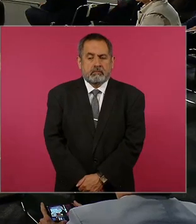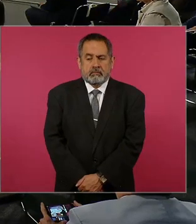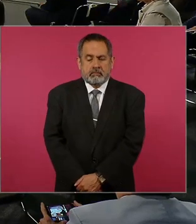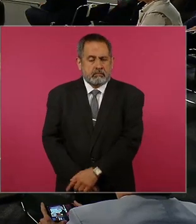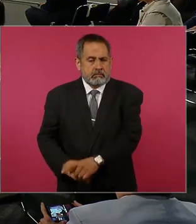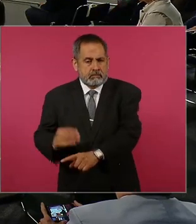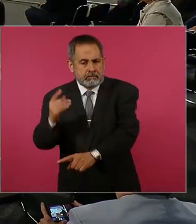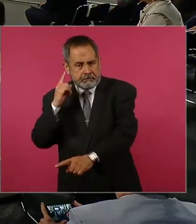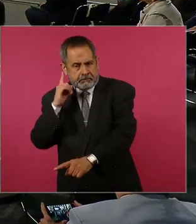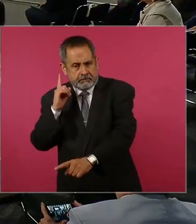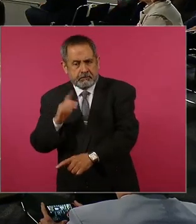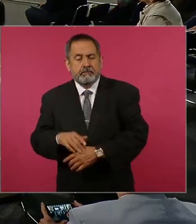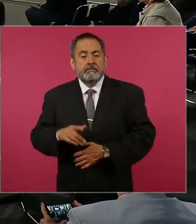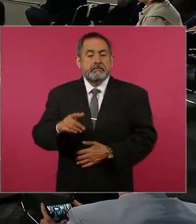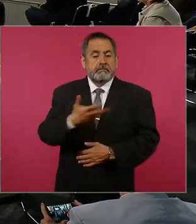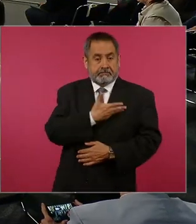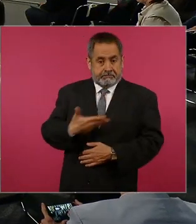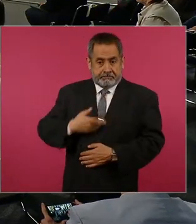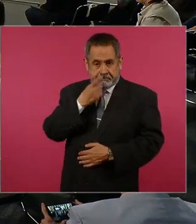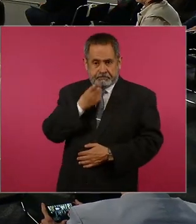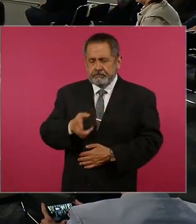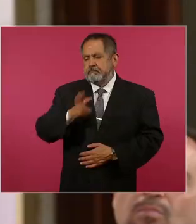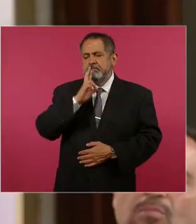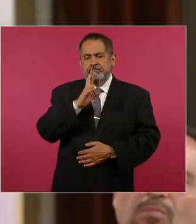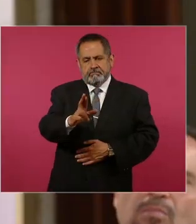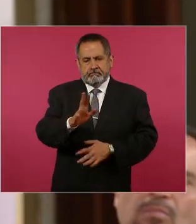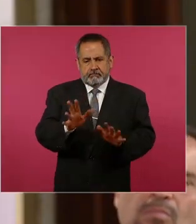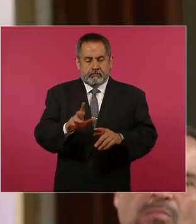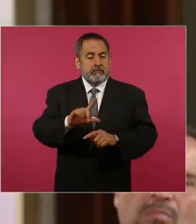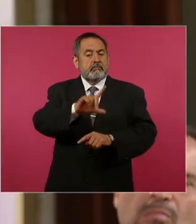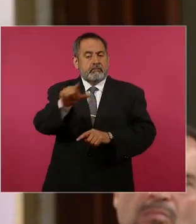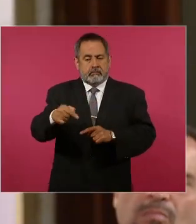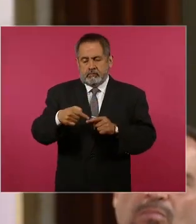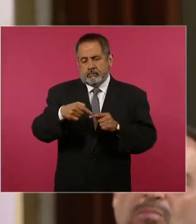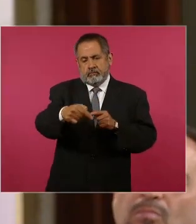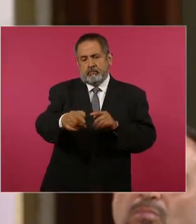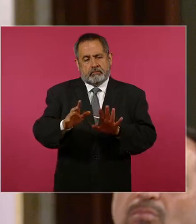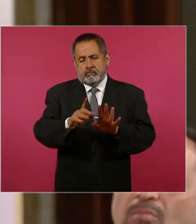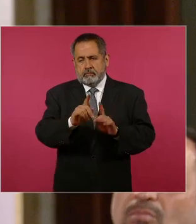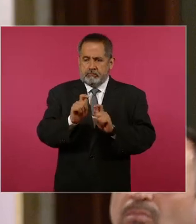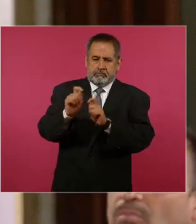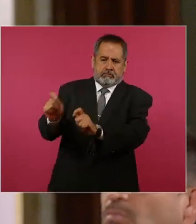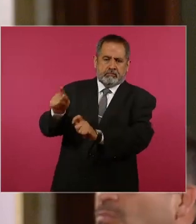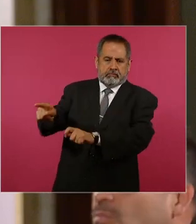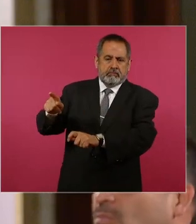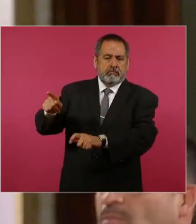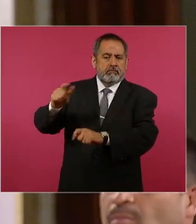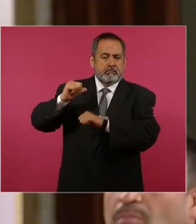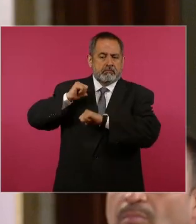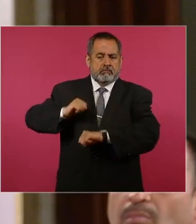Estos son los resultados. Ya eso le corresponde al